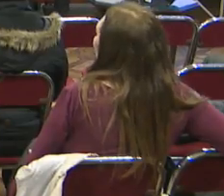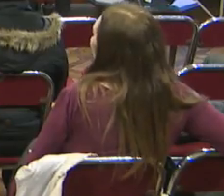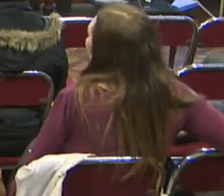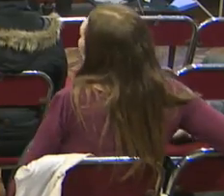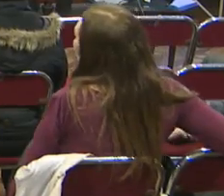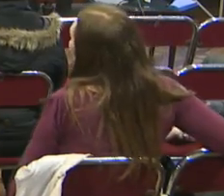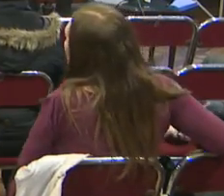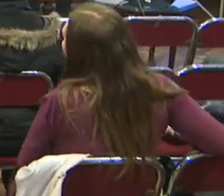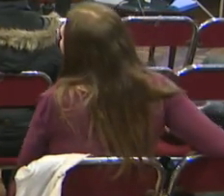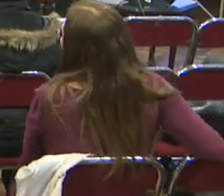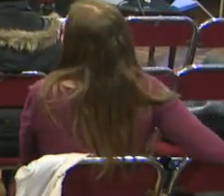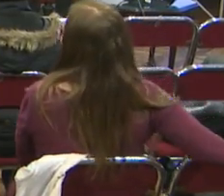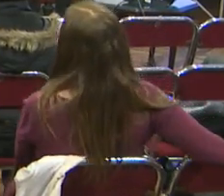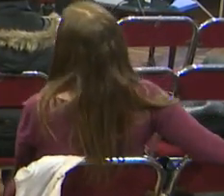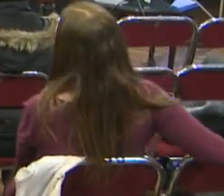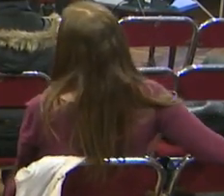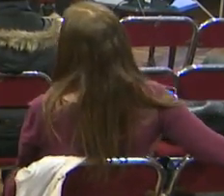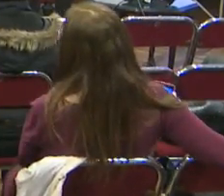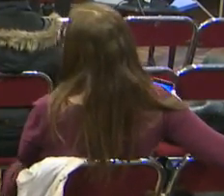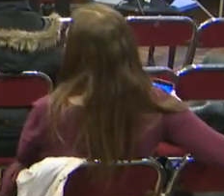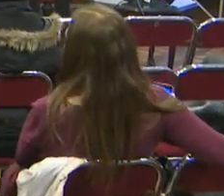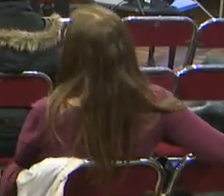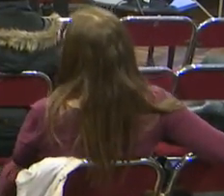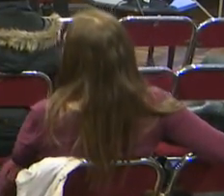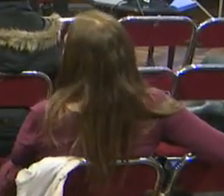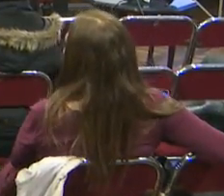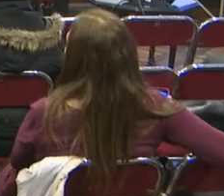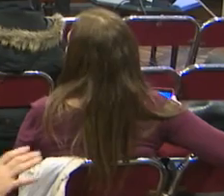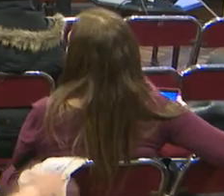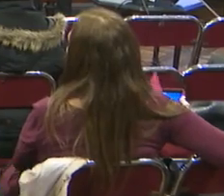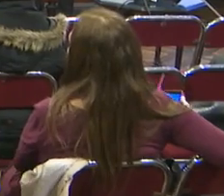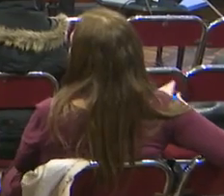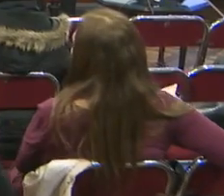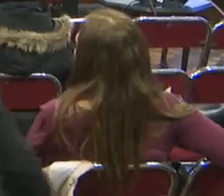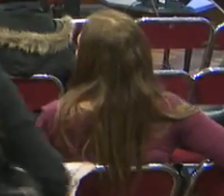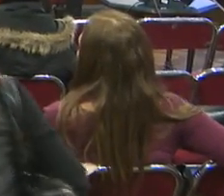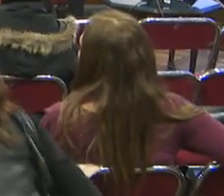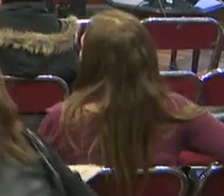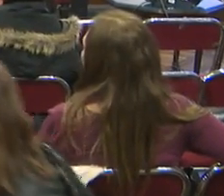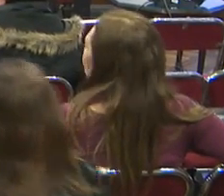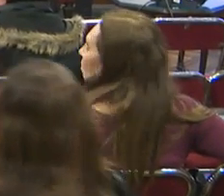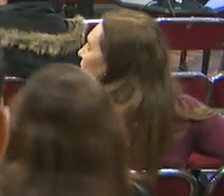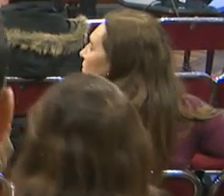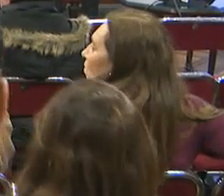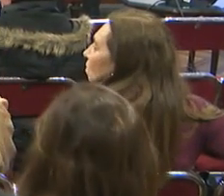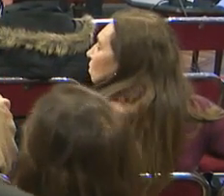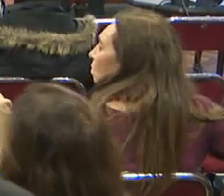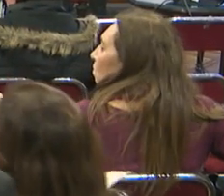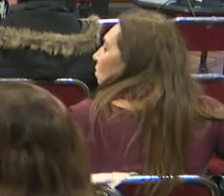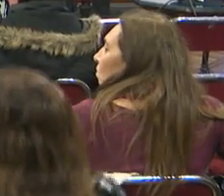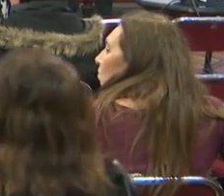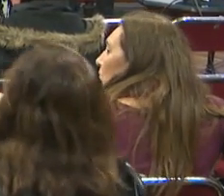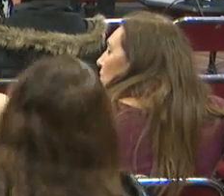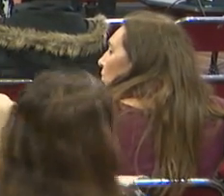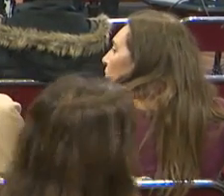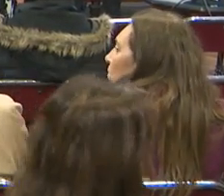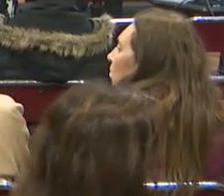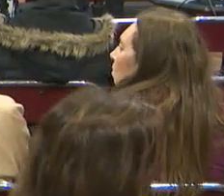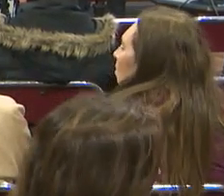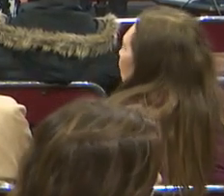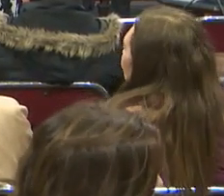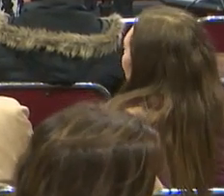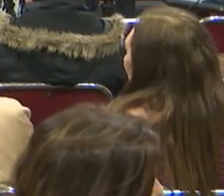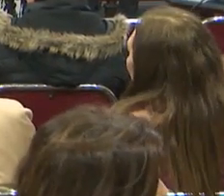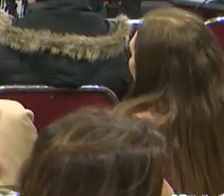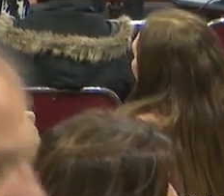buen día buen día a todos también lo voy a hacer lugar a domingo más que acaba de llegar que es editor general de